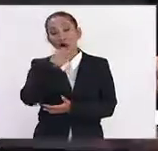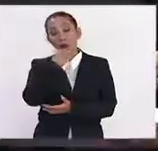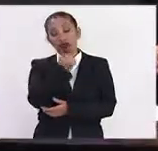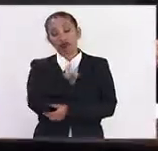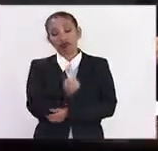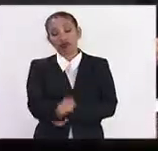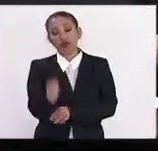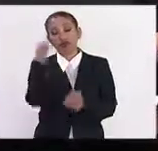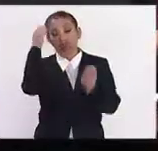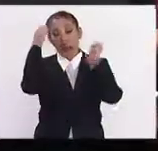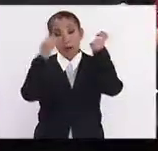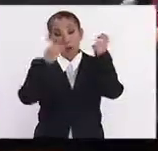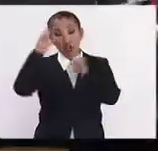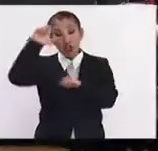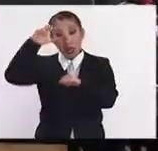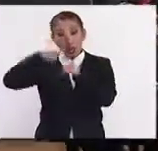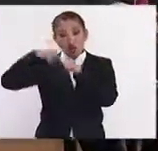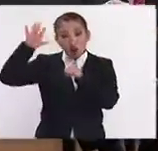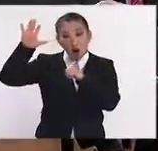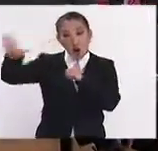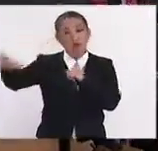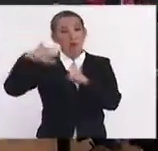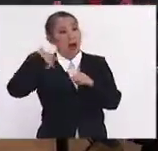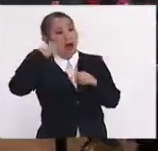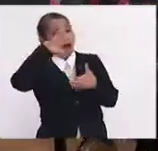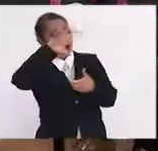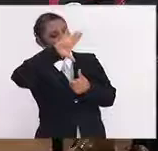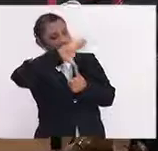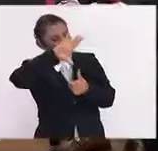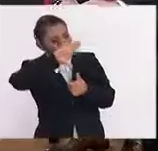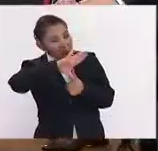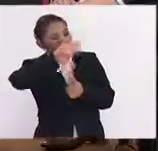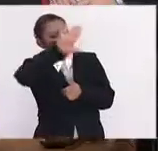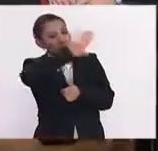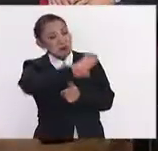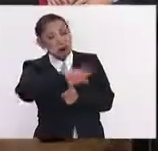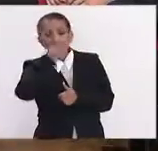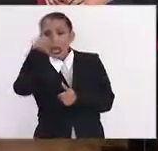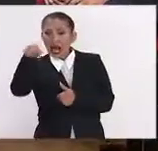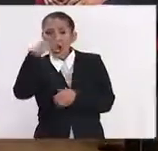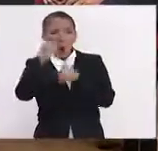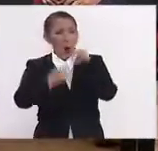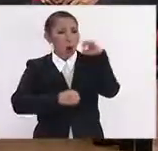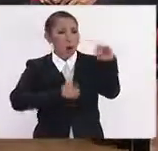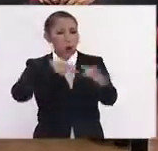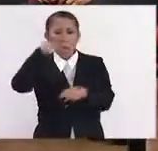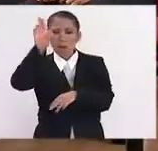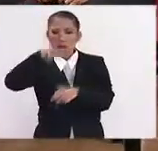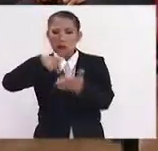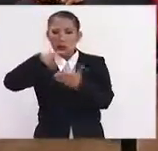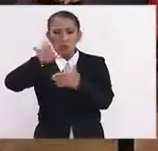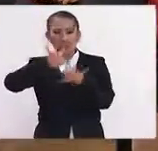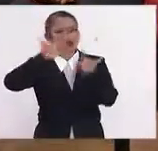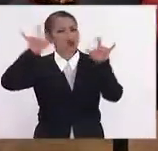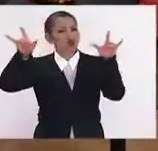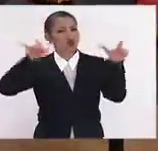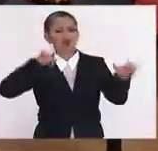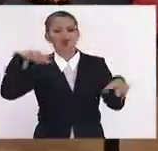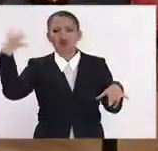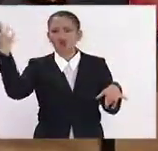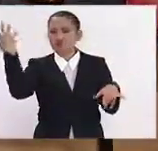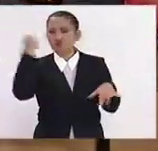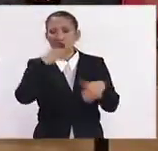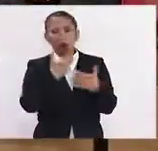ha expuesto en Europa, que ha expuesto en América del Norte, y quien tiene una obra, Eduardo, la verdad, una